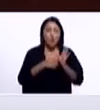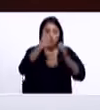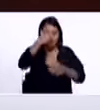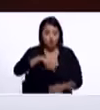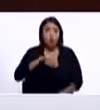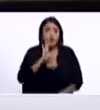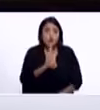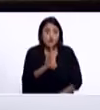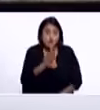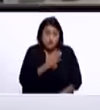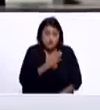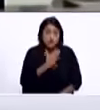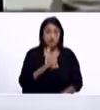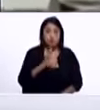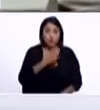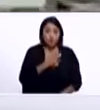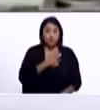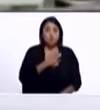palabra.